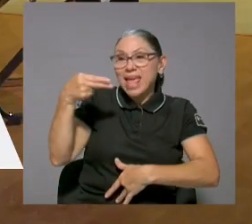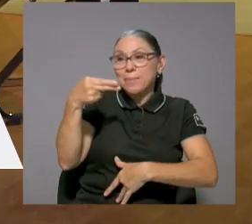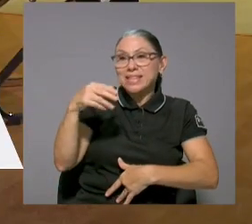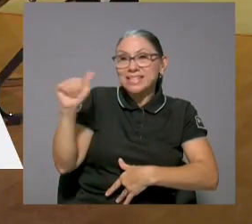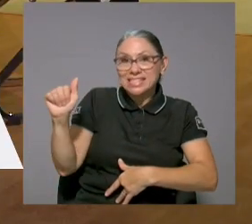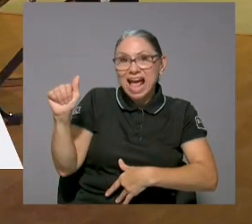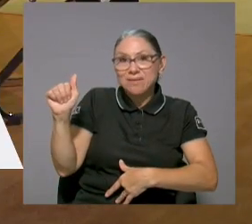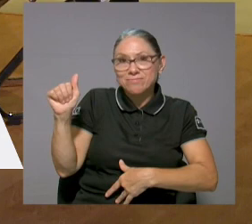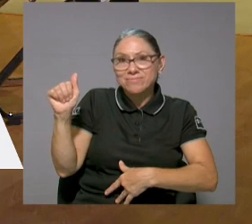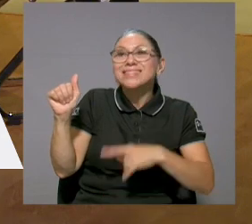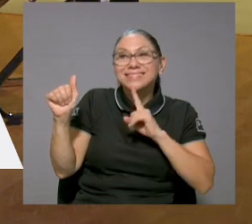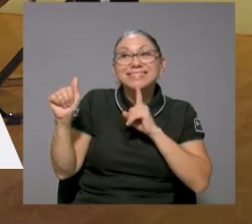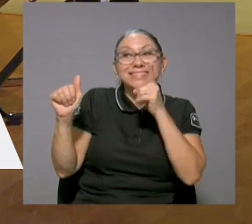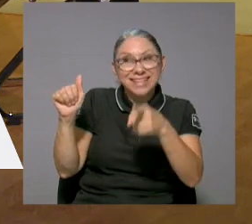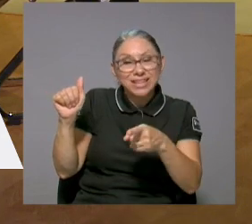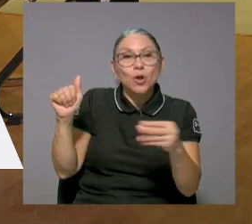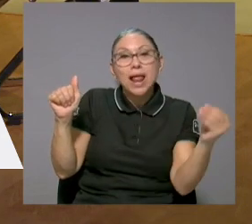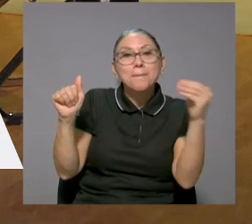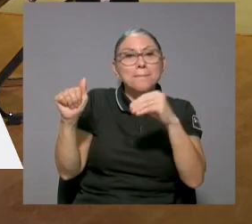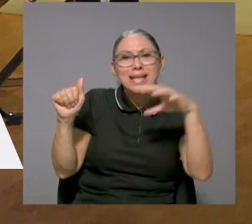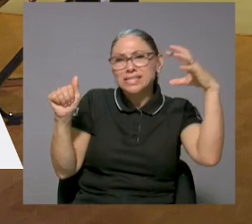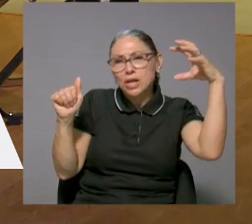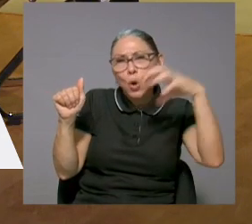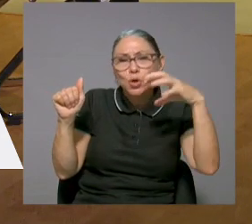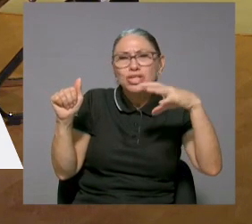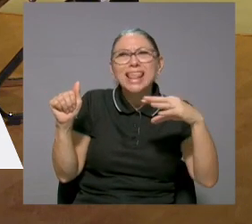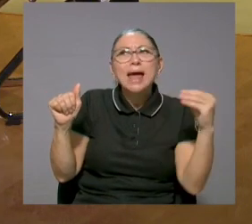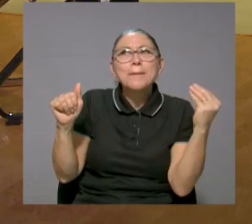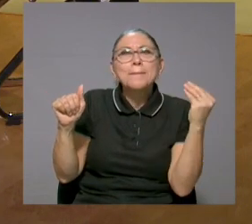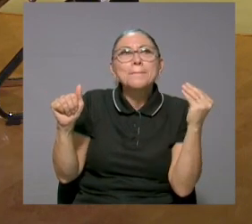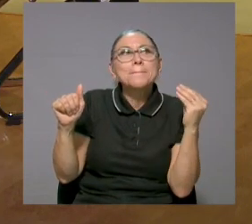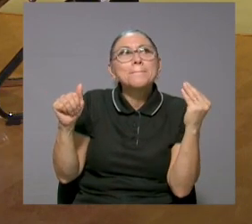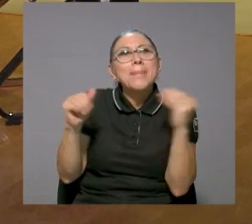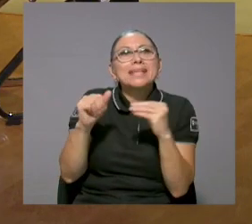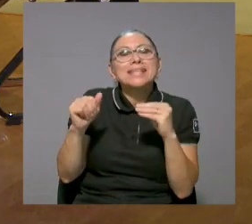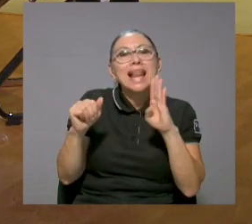hepatitis, la más conocida casi siempre es la hepatitis B y C,